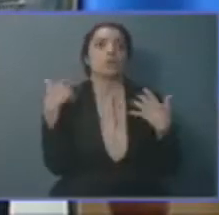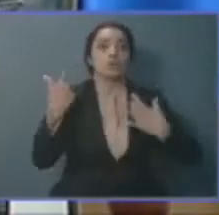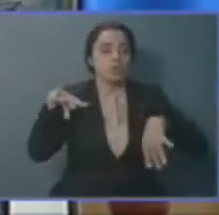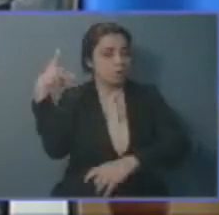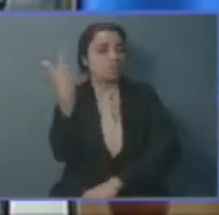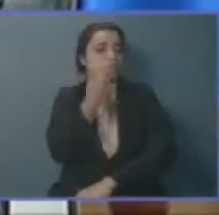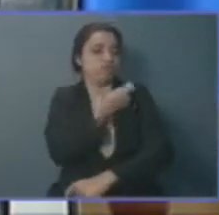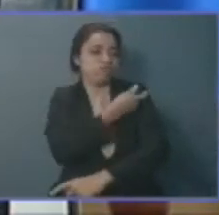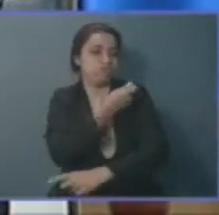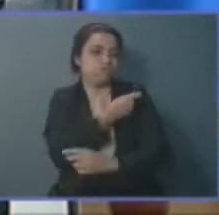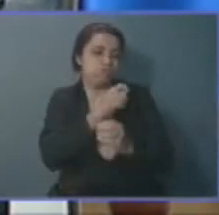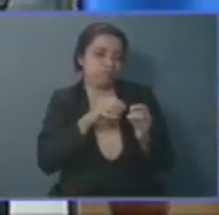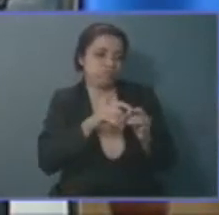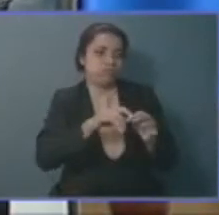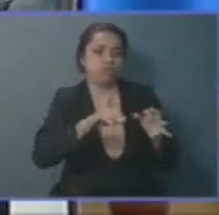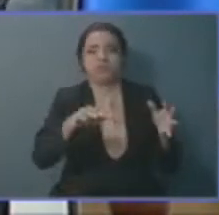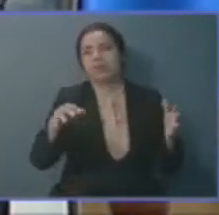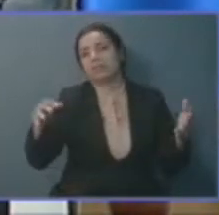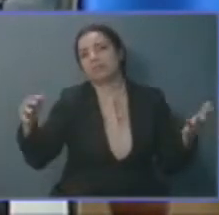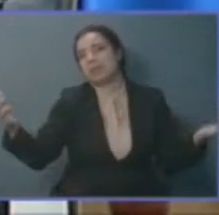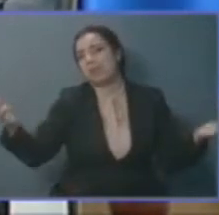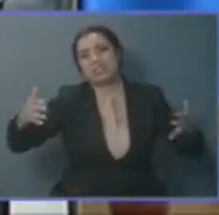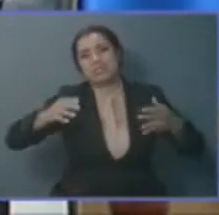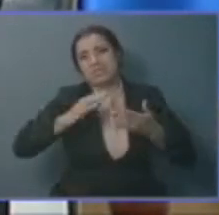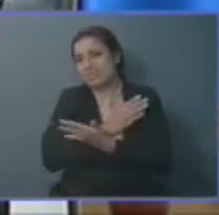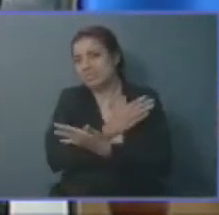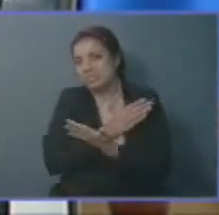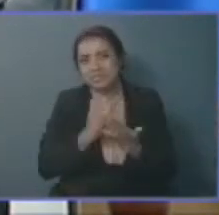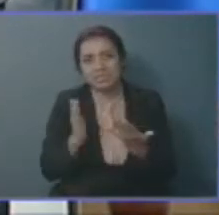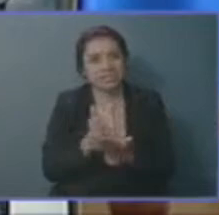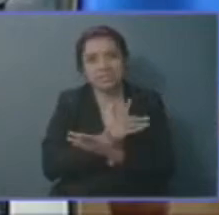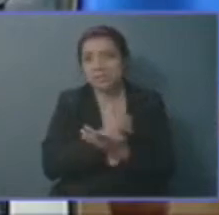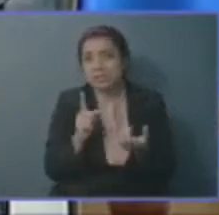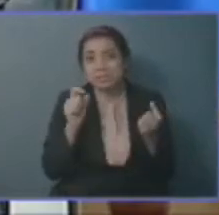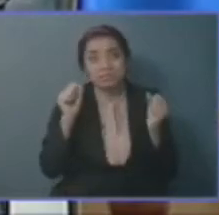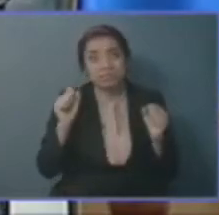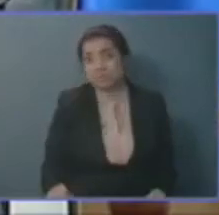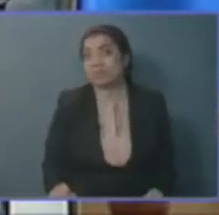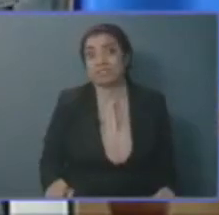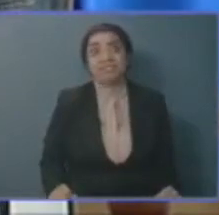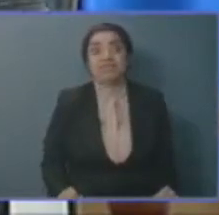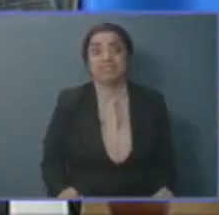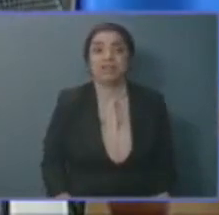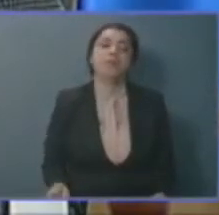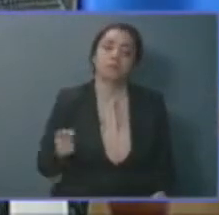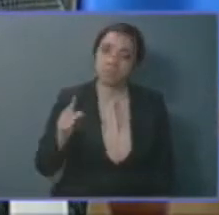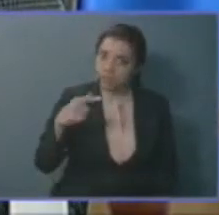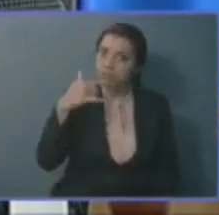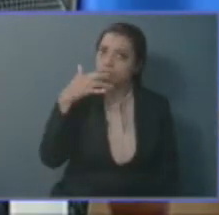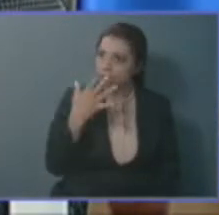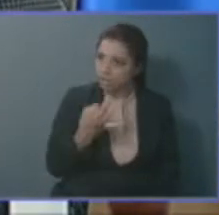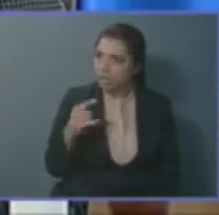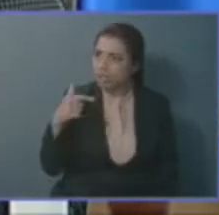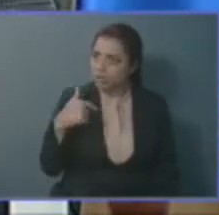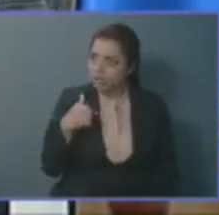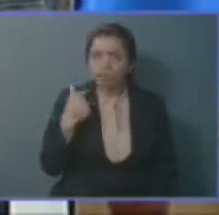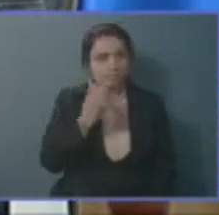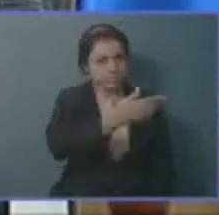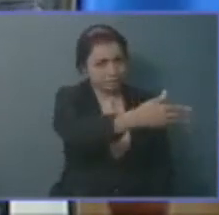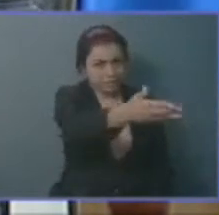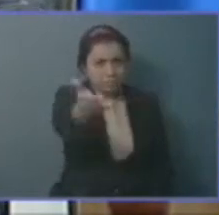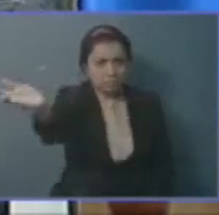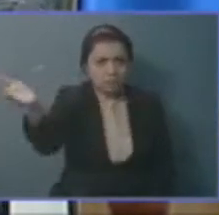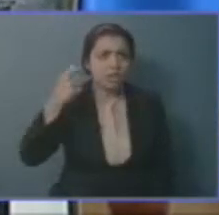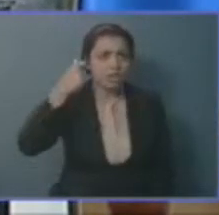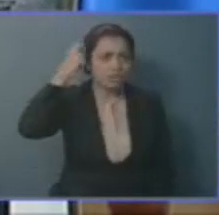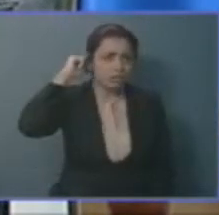Eso es inconcebible, pero es cierto. Ahí está en el documento. Yo invito a todos ustedes,